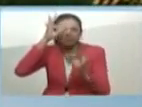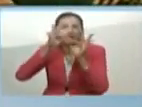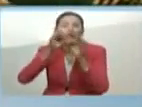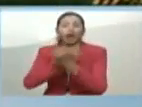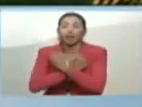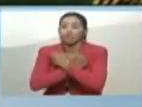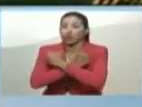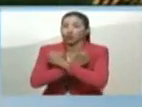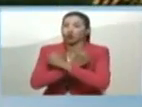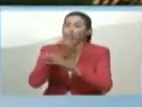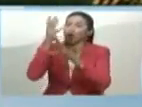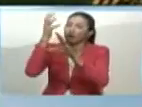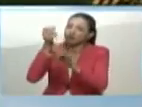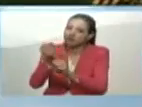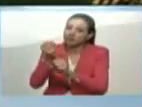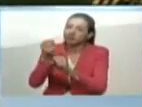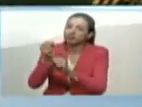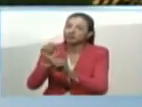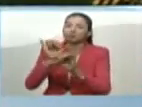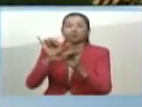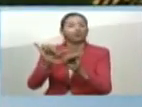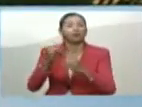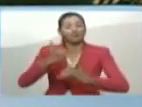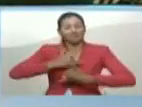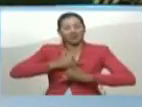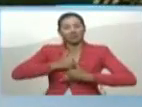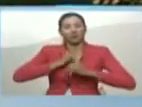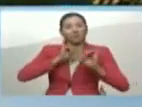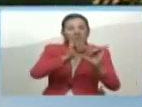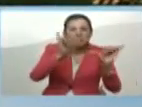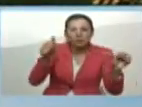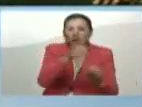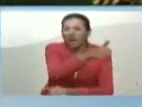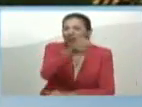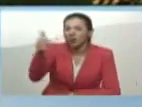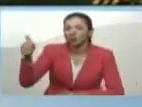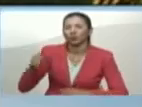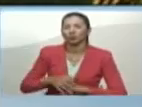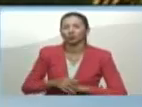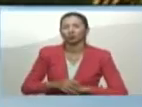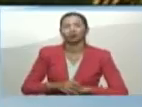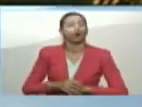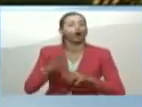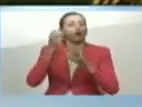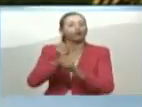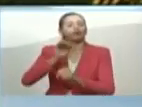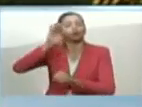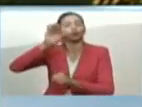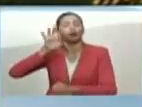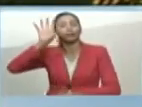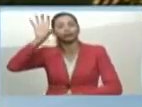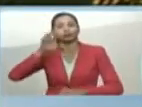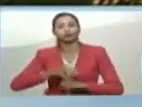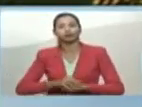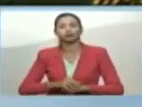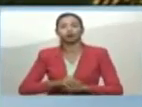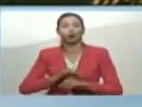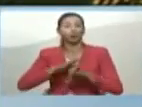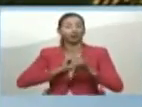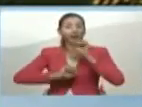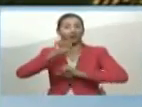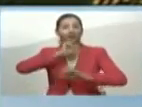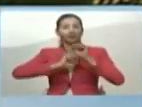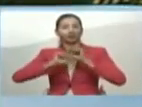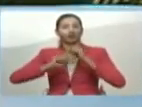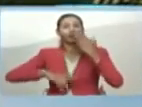amor, confianza en sí mismo, en nosotros mismos. Confianza en el destino de la patria, porque estamos defendiendo